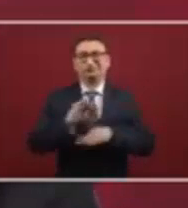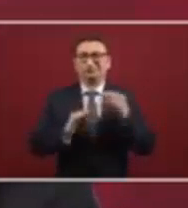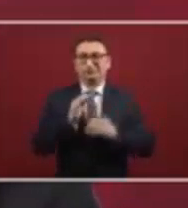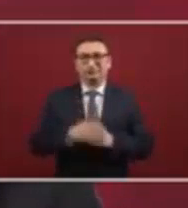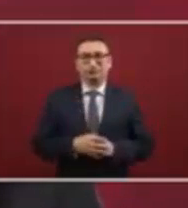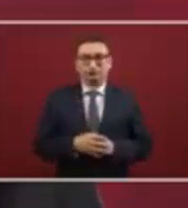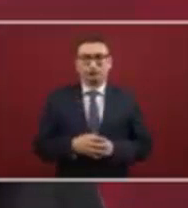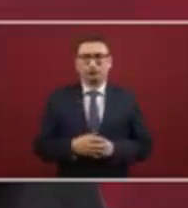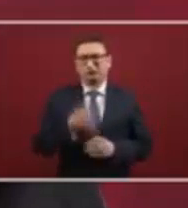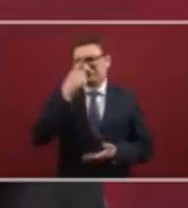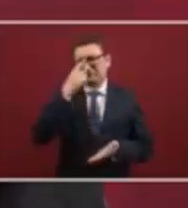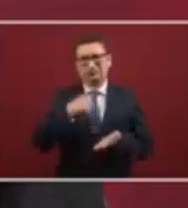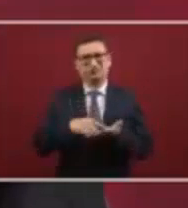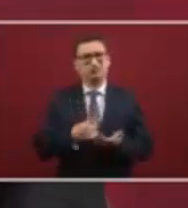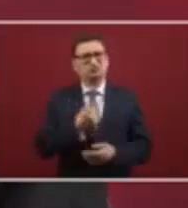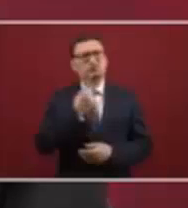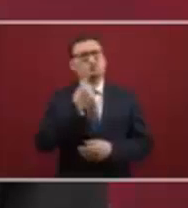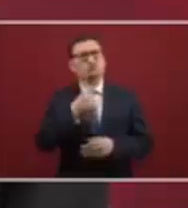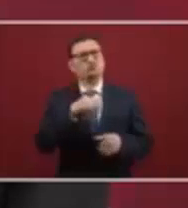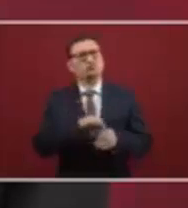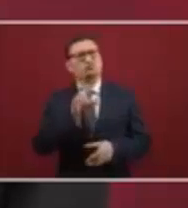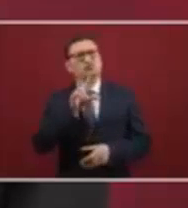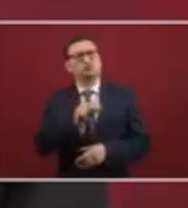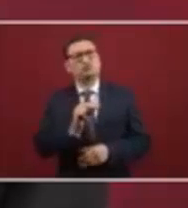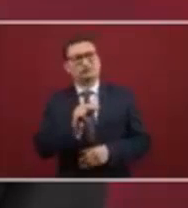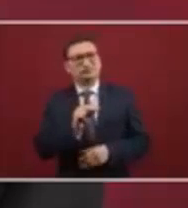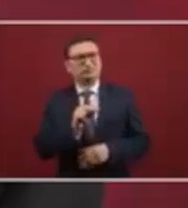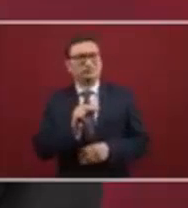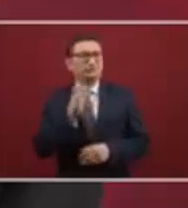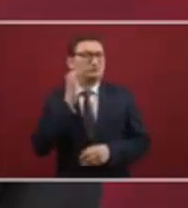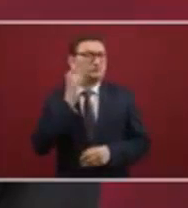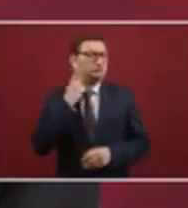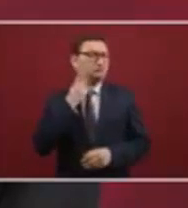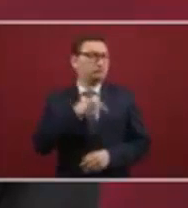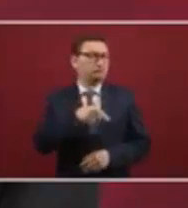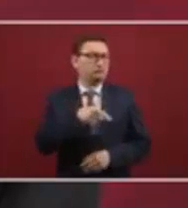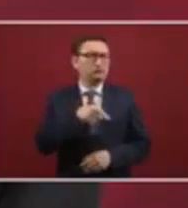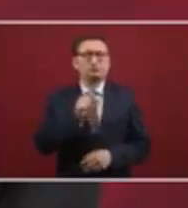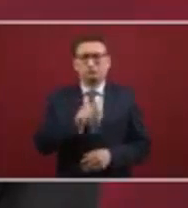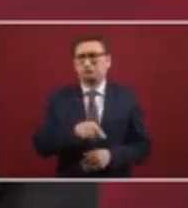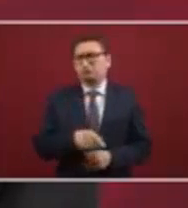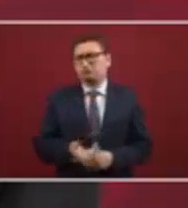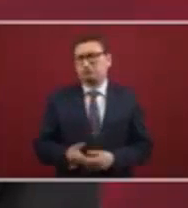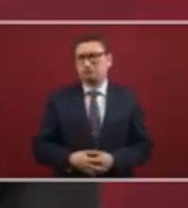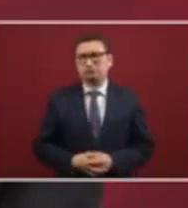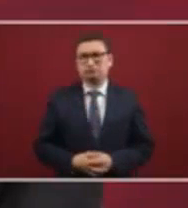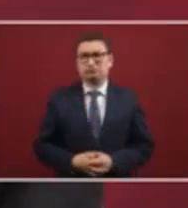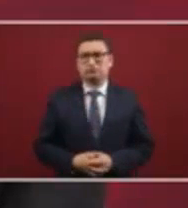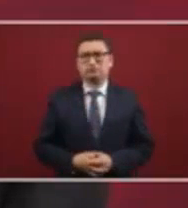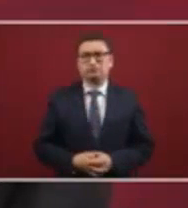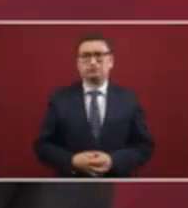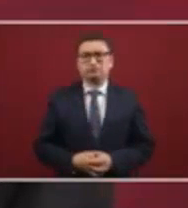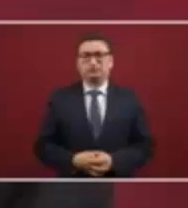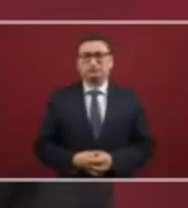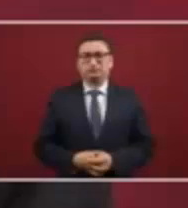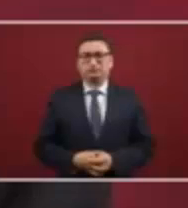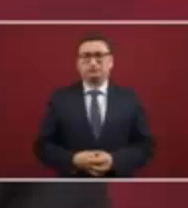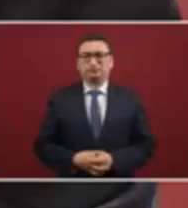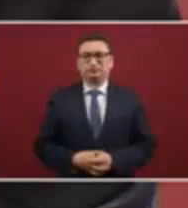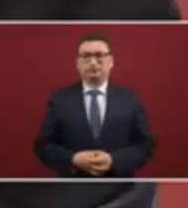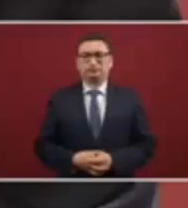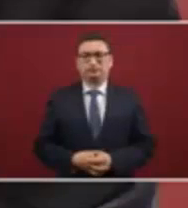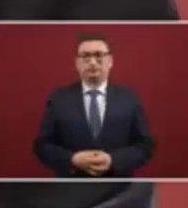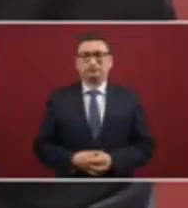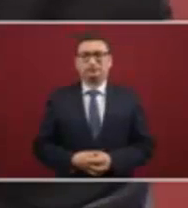paracetamol. Hay que entender que estamos en una transformación y que el modo de gobernar se tiene que transformar. El presidente, tengo la